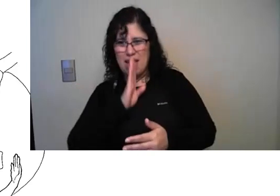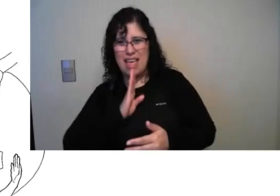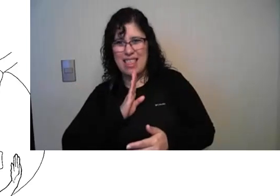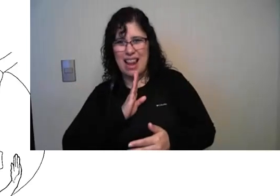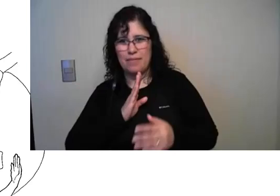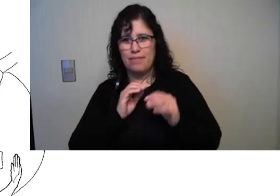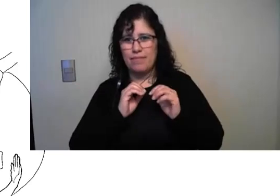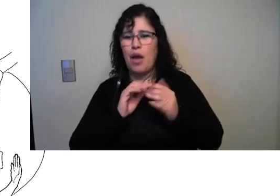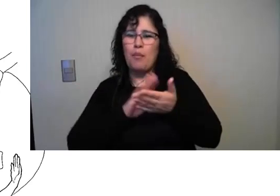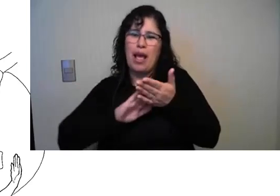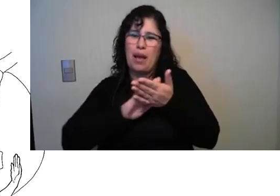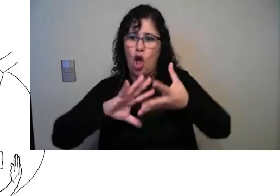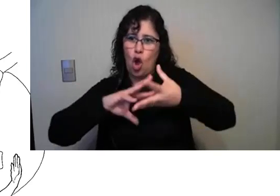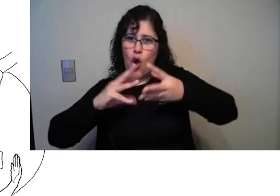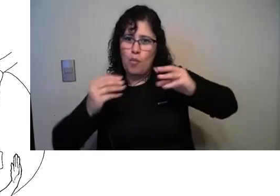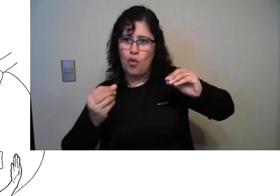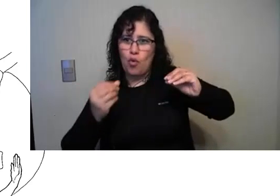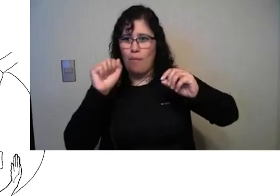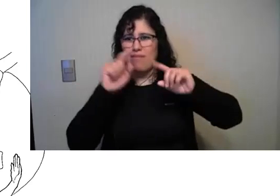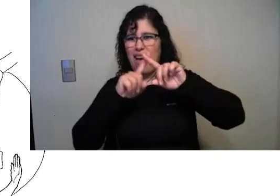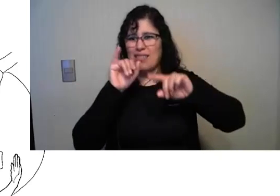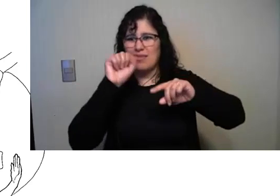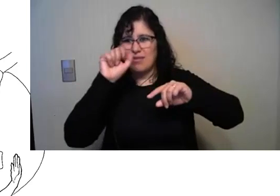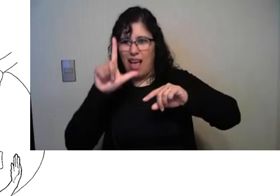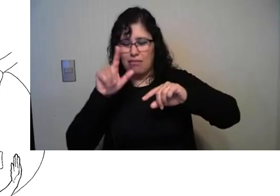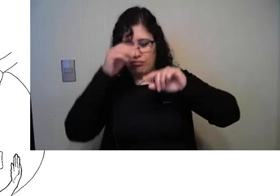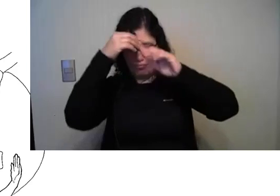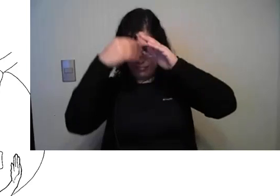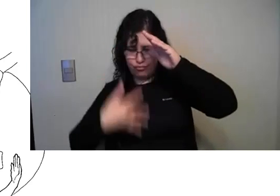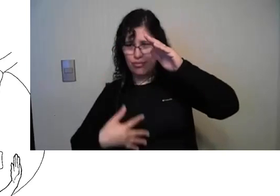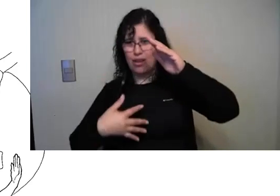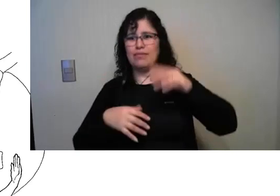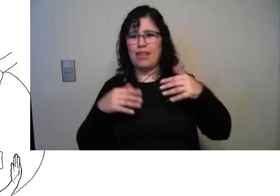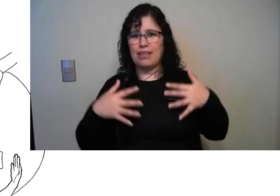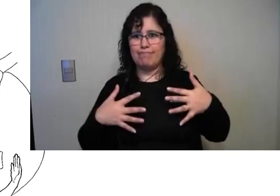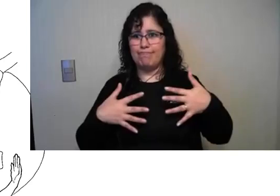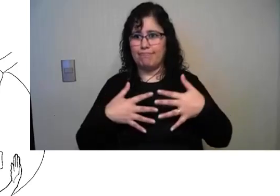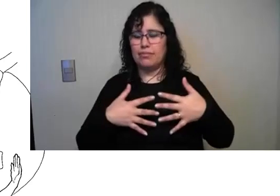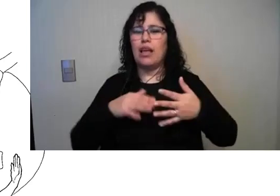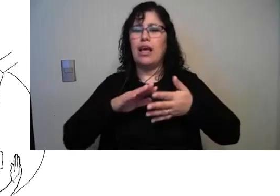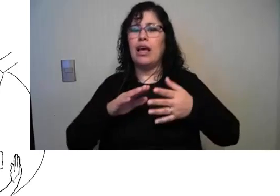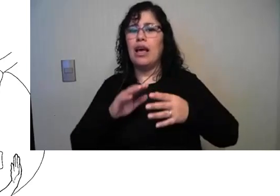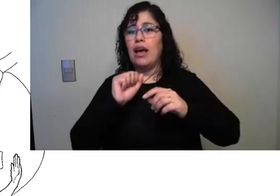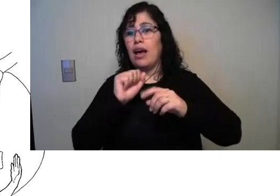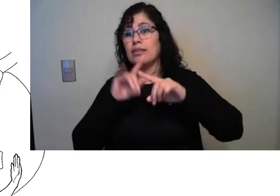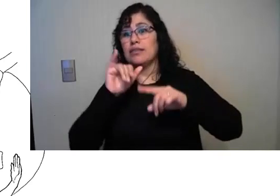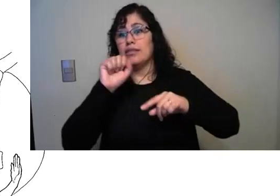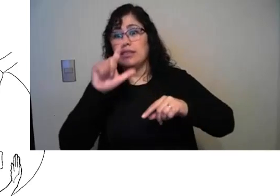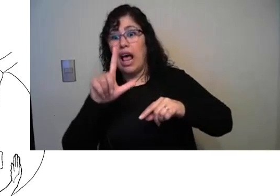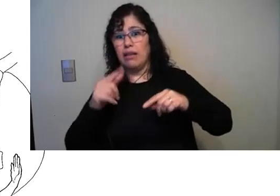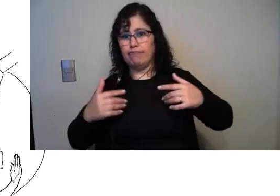inervar musculatura axial, o sea, la musculatura más cercana a la columna vertebral.